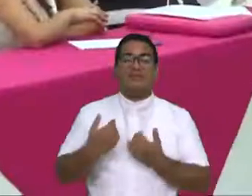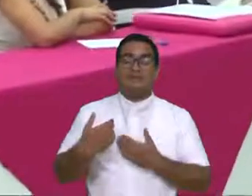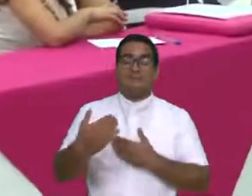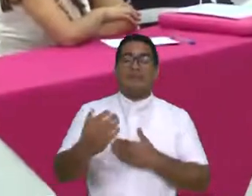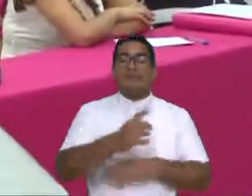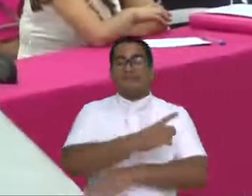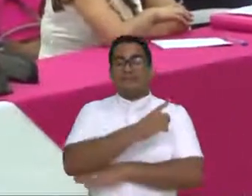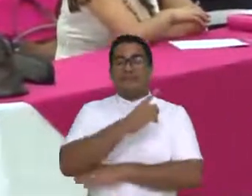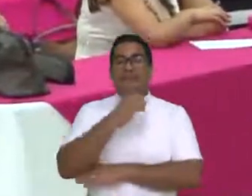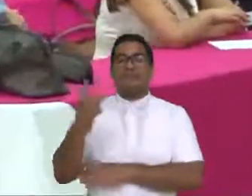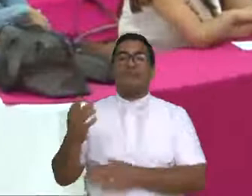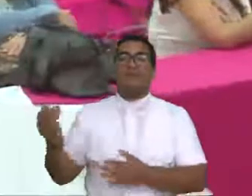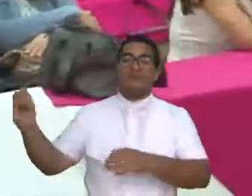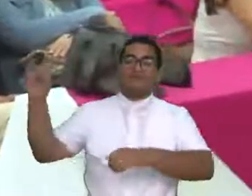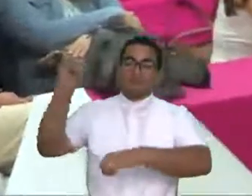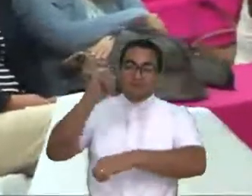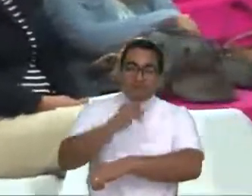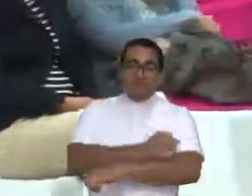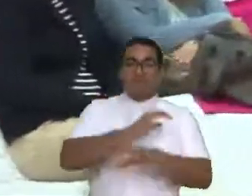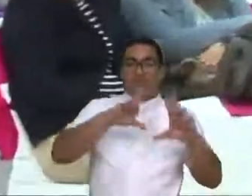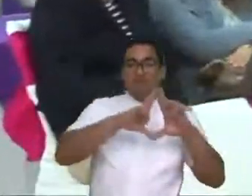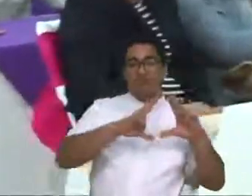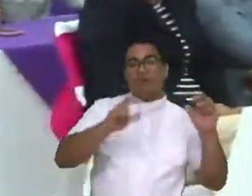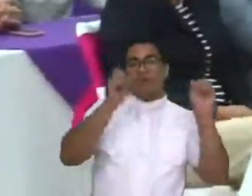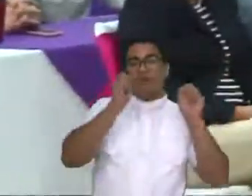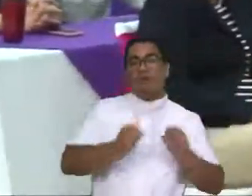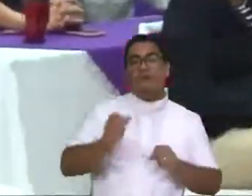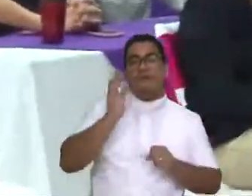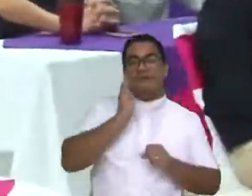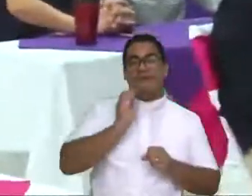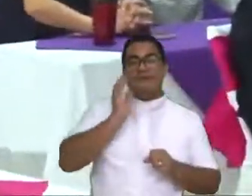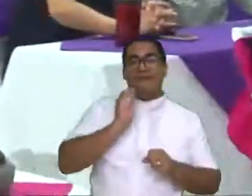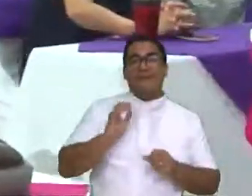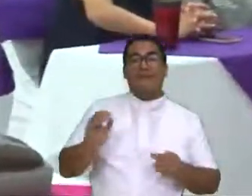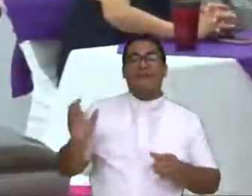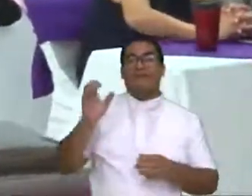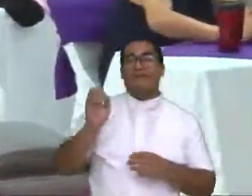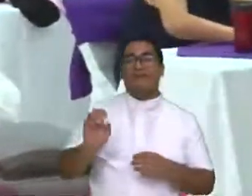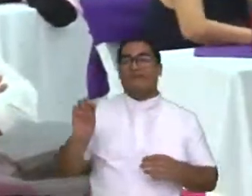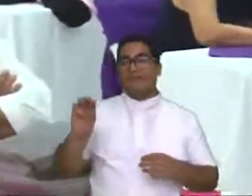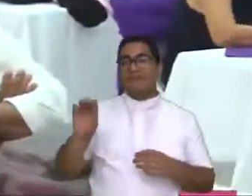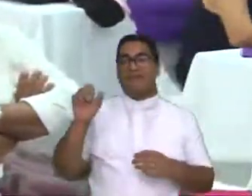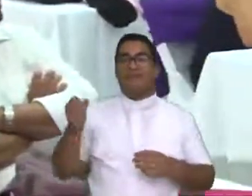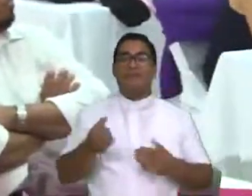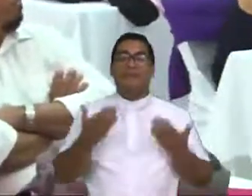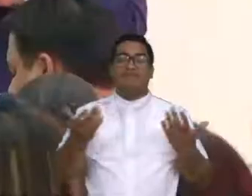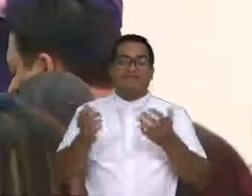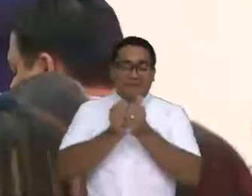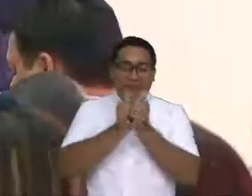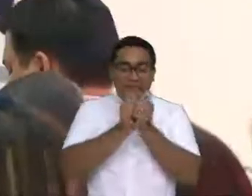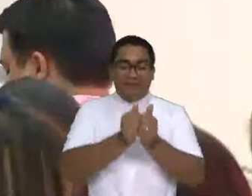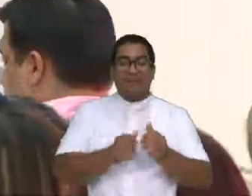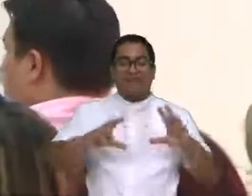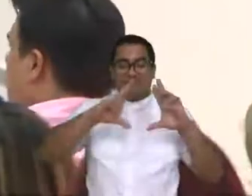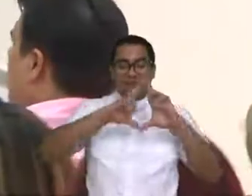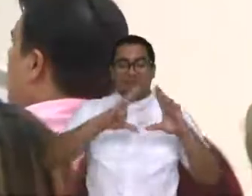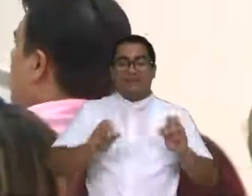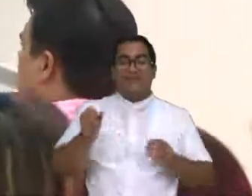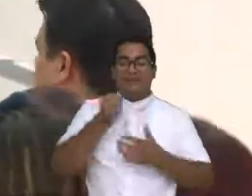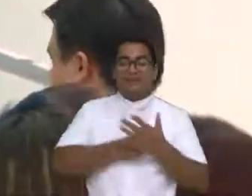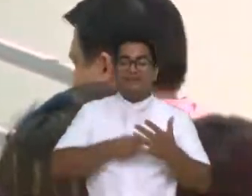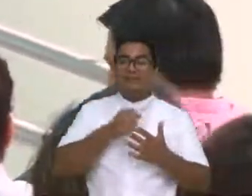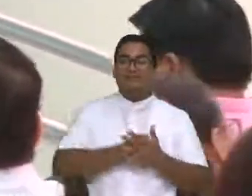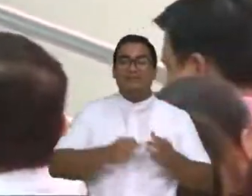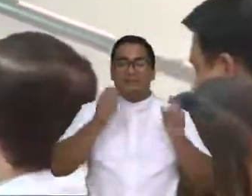días llegará a nuestro territorio un experto de parte de la Organización Mundial de la Salud para acompañar los esfuerzos que hace